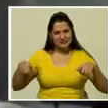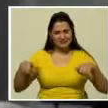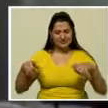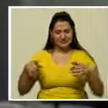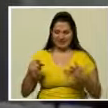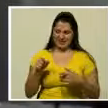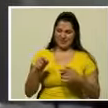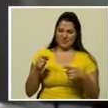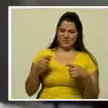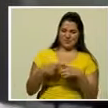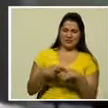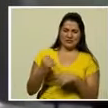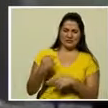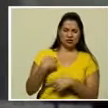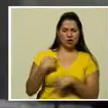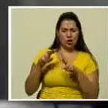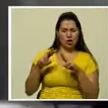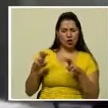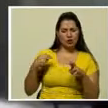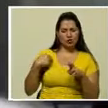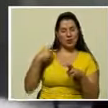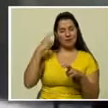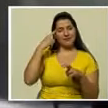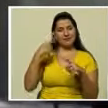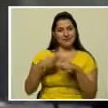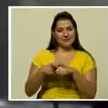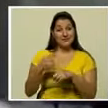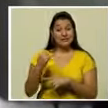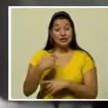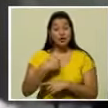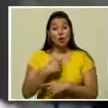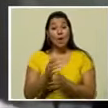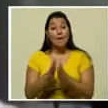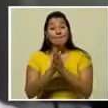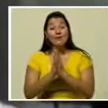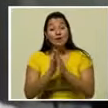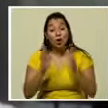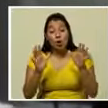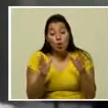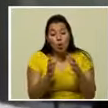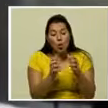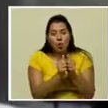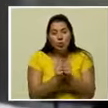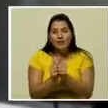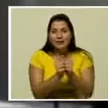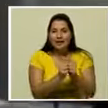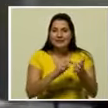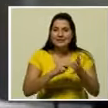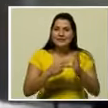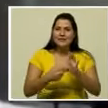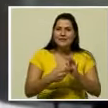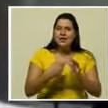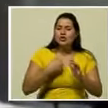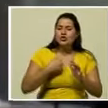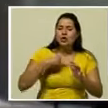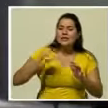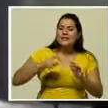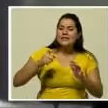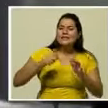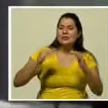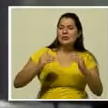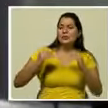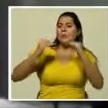nos ponemos a hilvanar un poco. Cuando yo pido unidad es porque estoy buscando un consenso máximo en la toma de decisiones, que yo